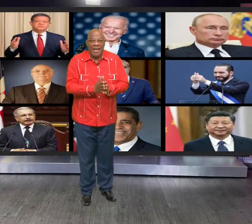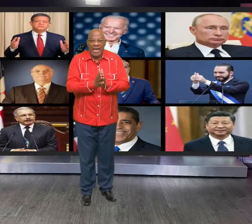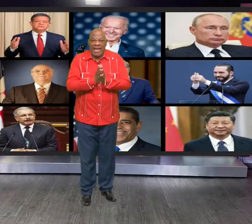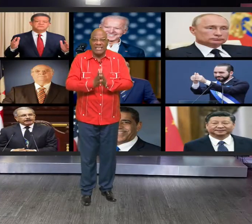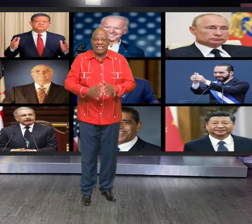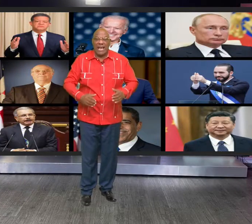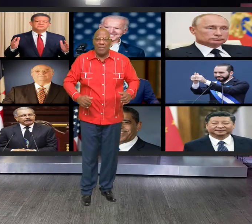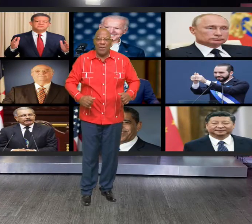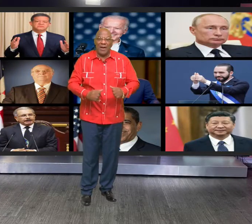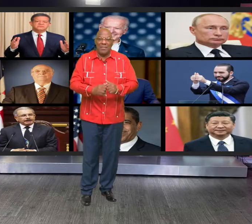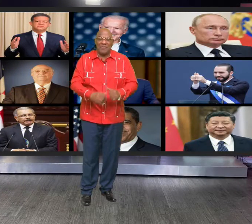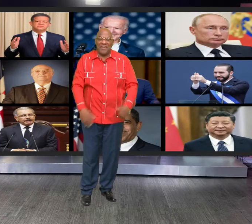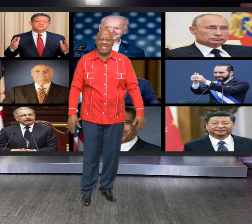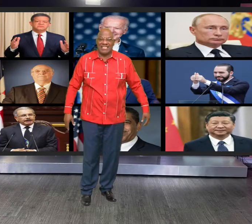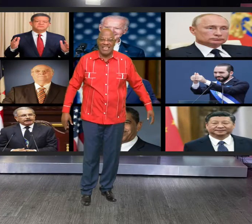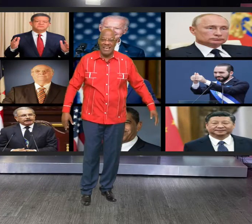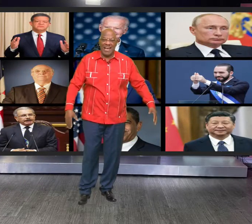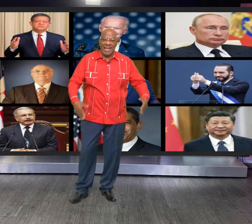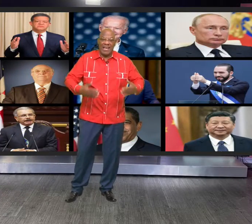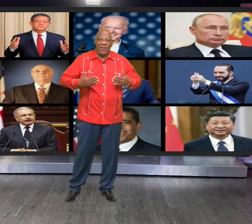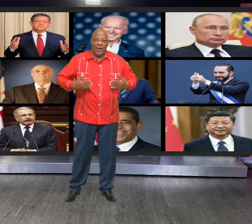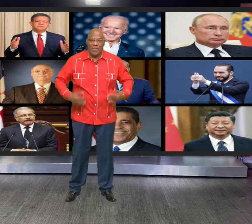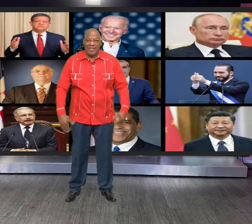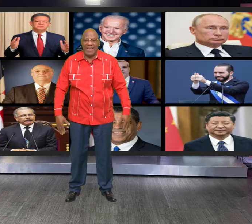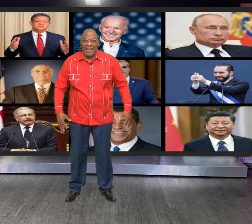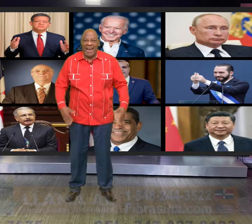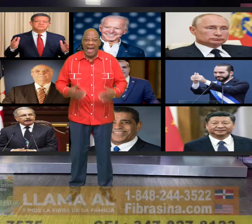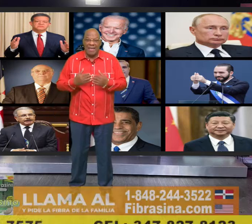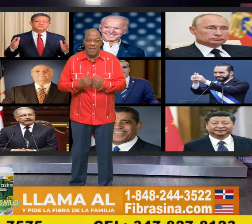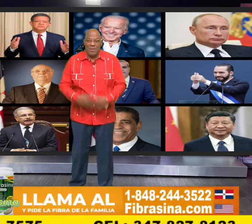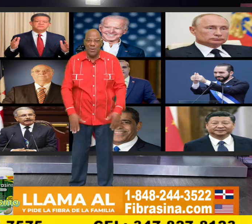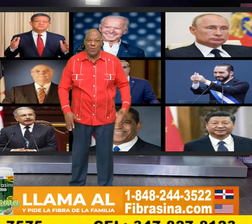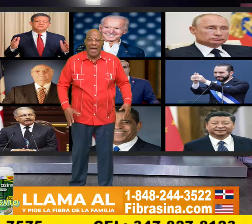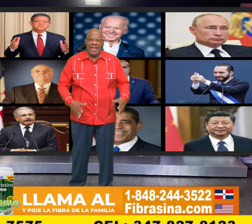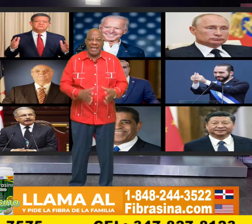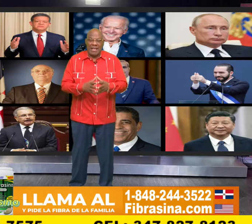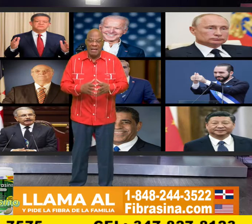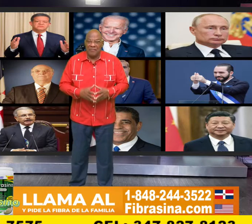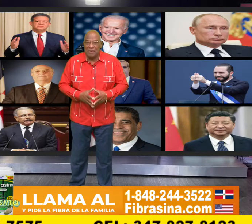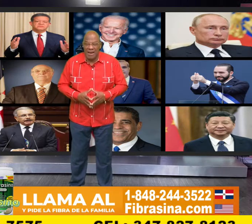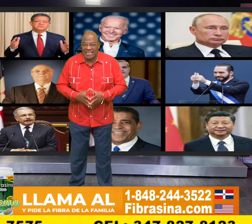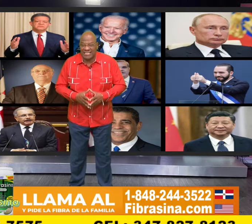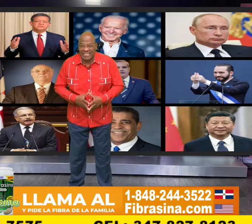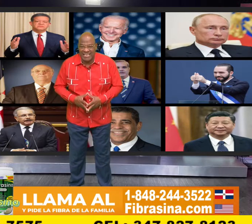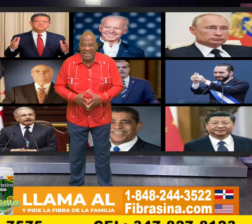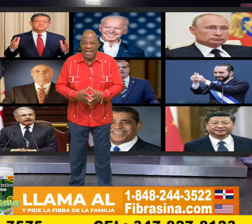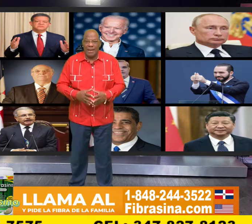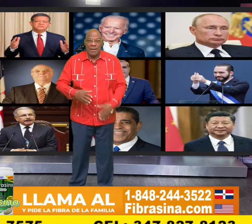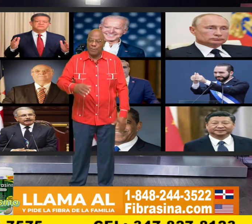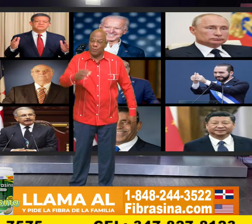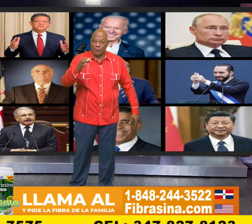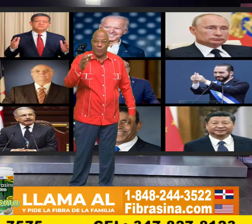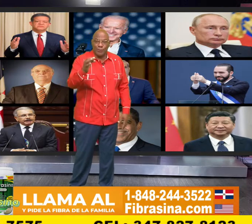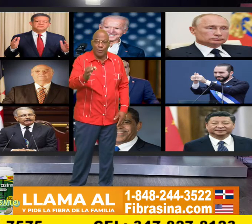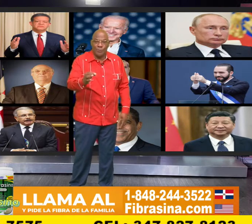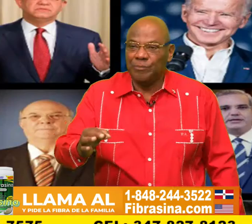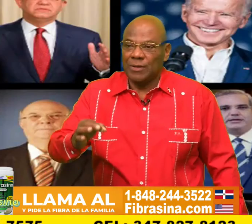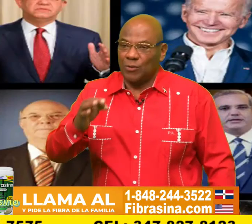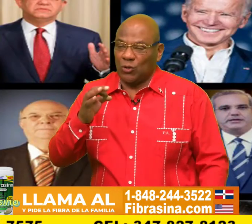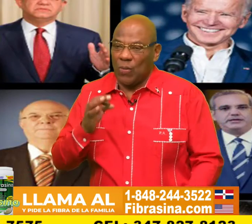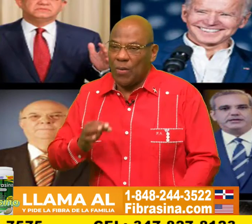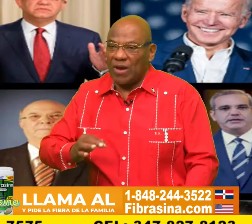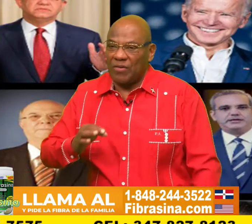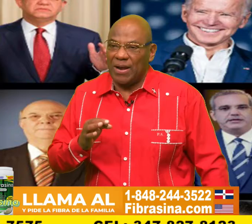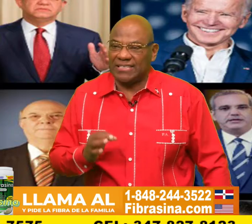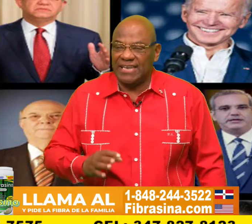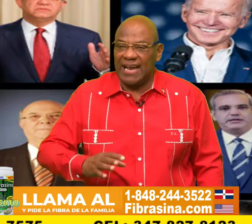fibracina, el sabor que me fascina, lo que me tiene en live, me va poniendo live, es fibracina. Nosotros